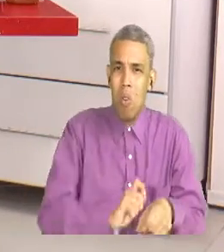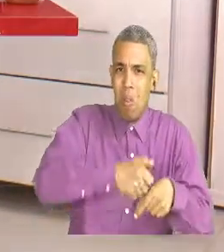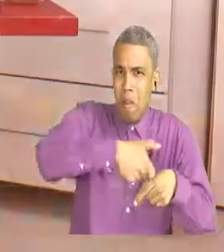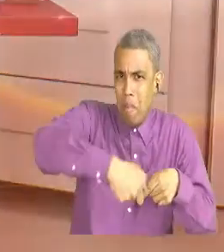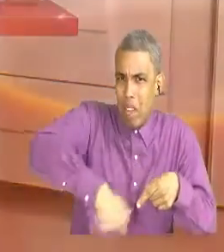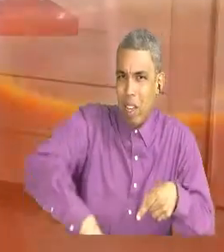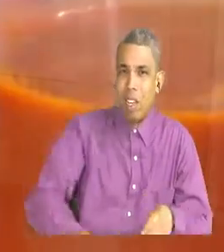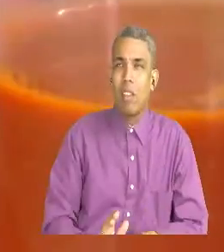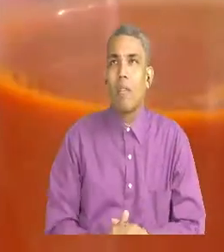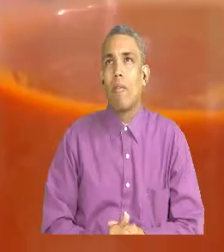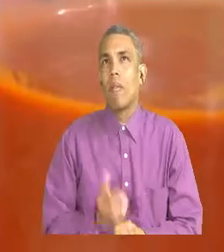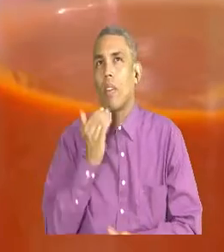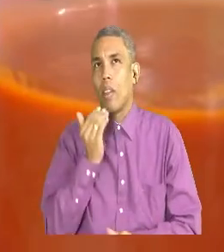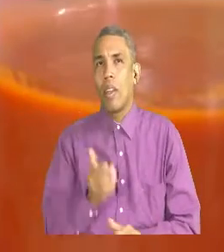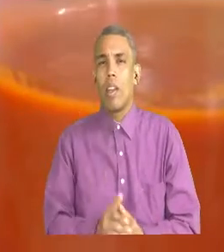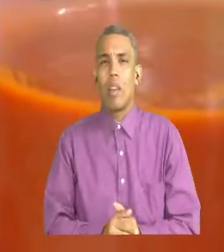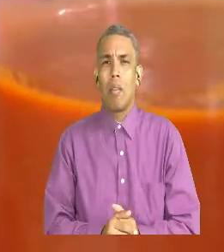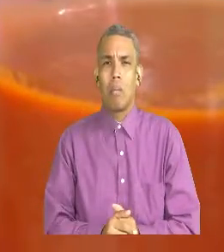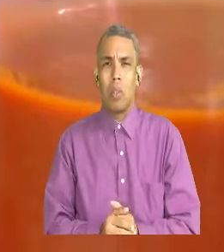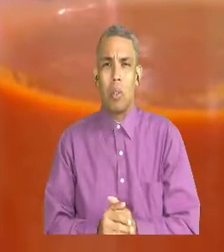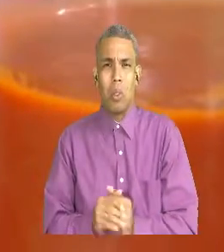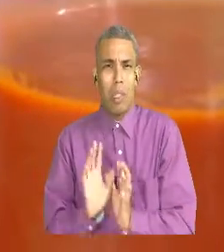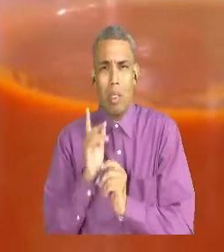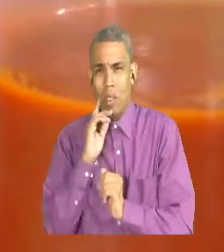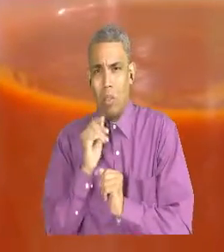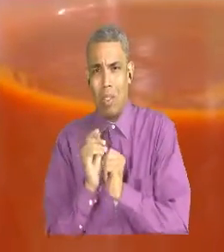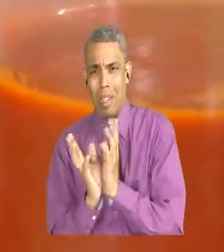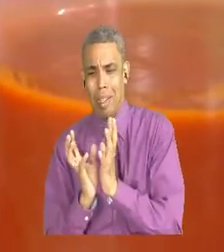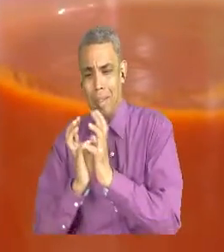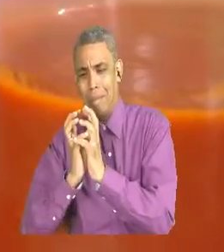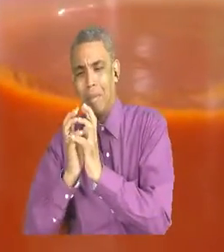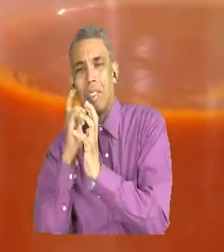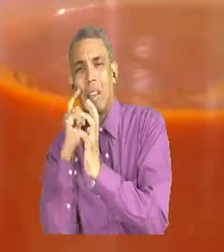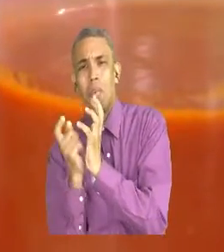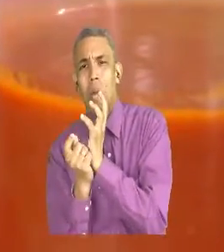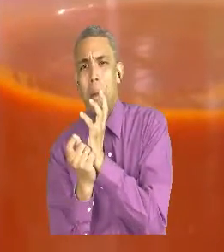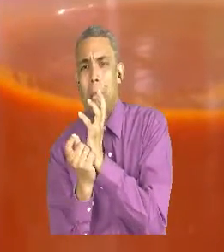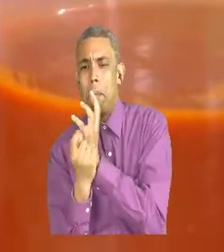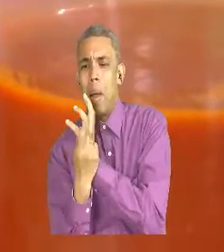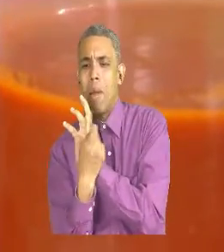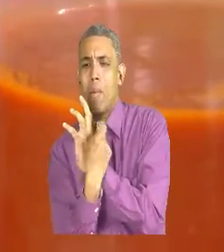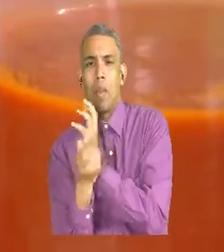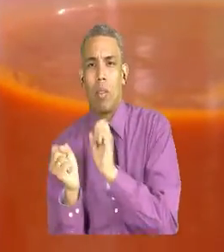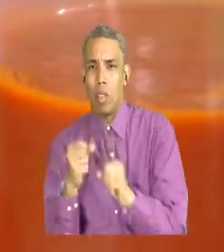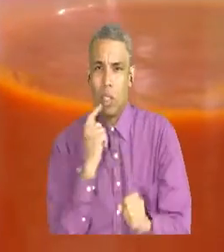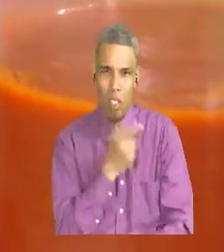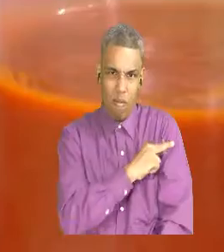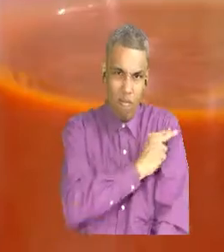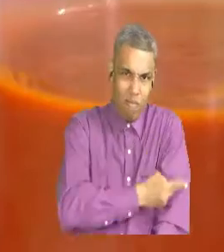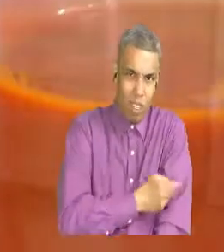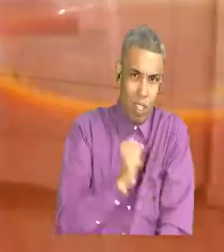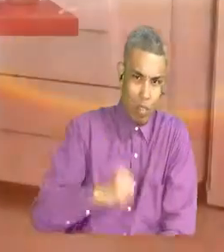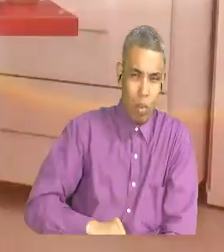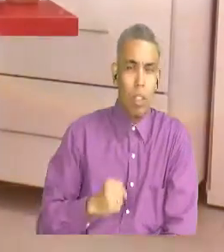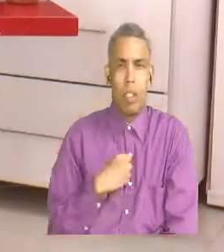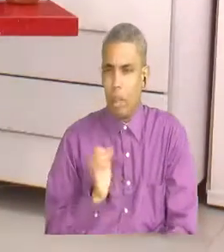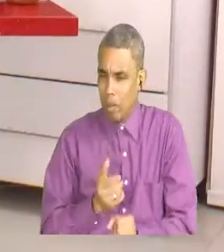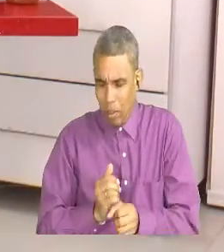espinacas, lo que tengan en la alacena, en la nevera. El tomate, normalmente siempre hay tomatico en la casa.